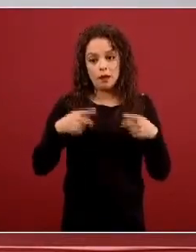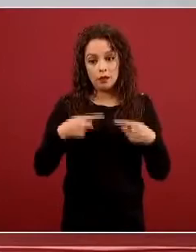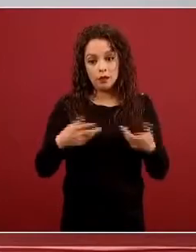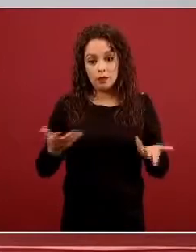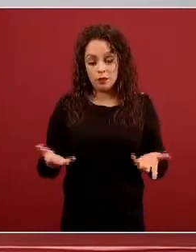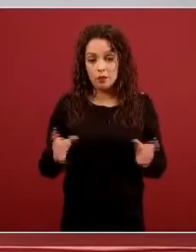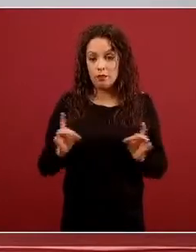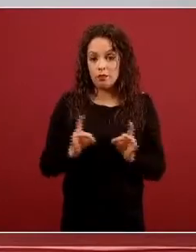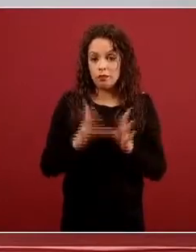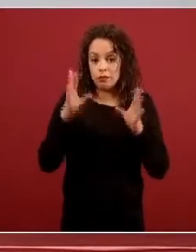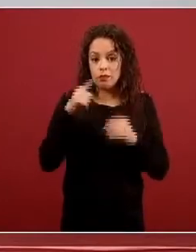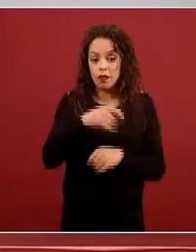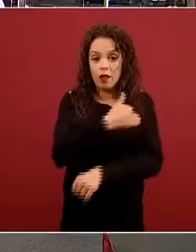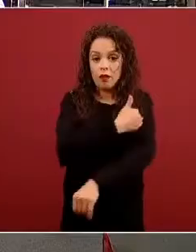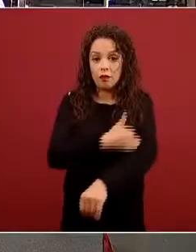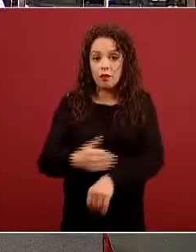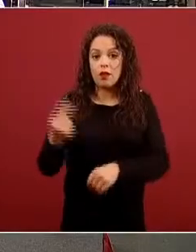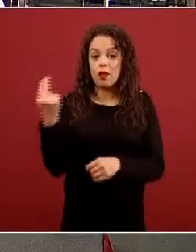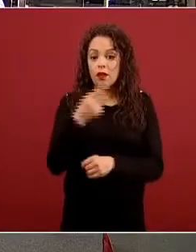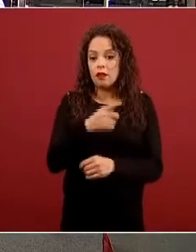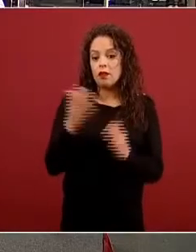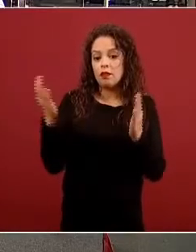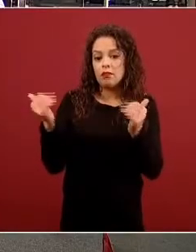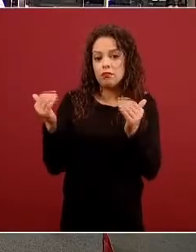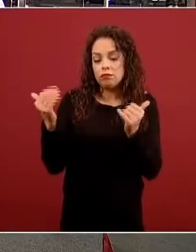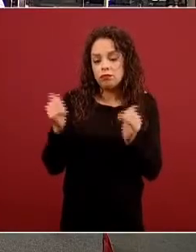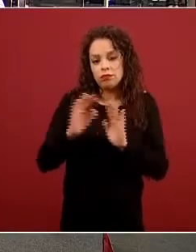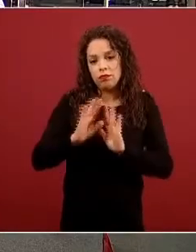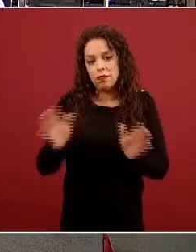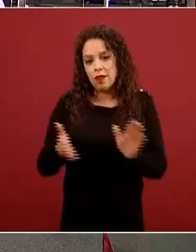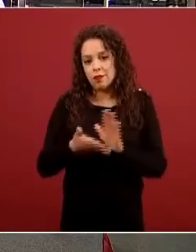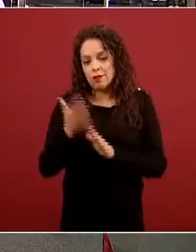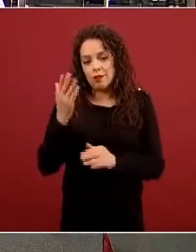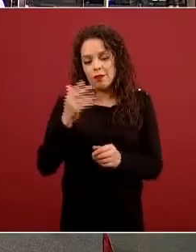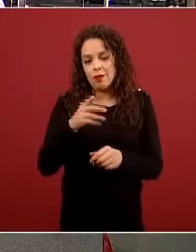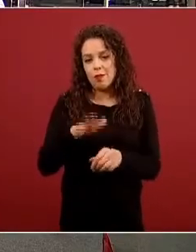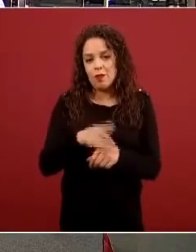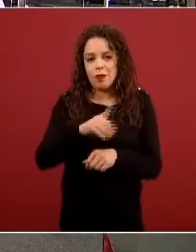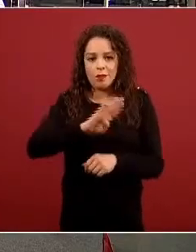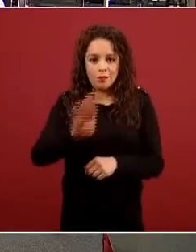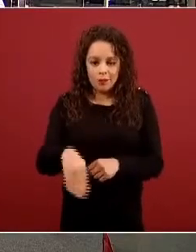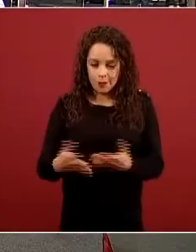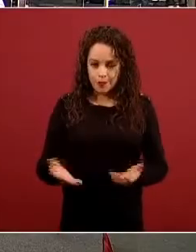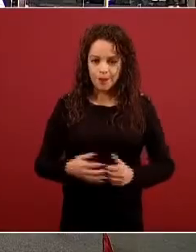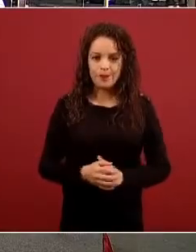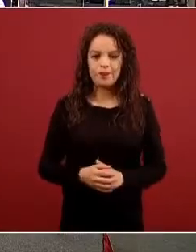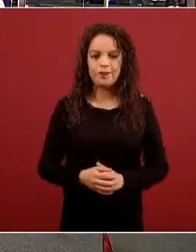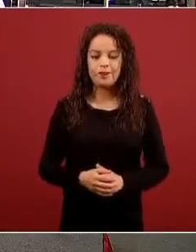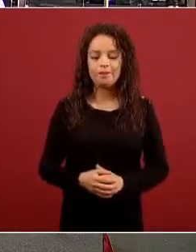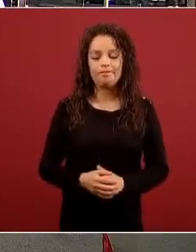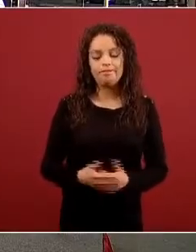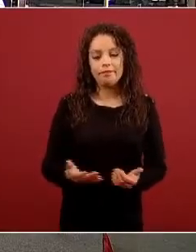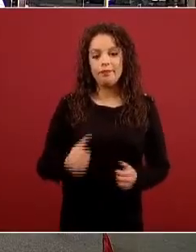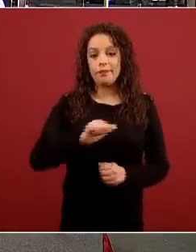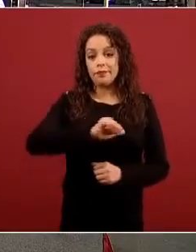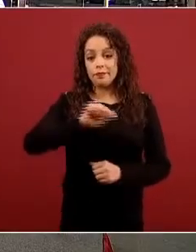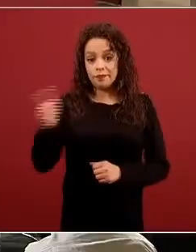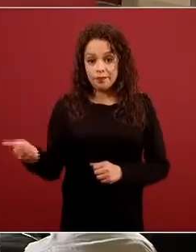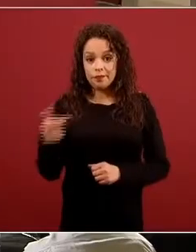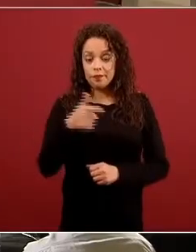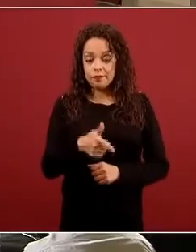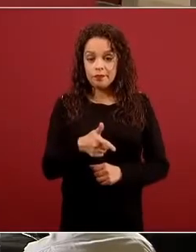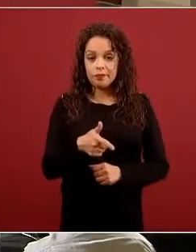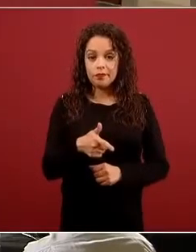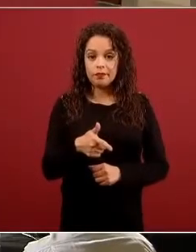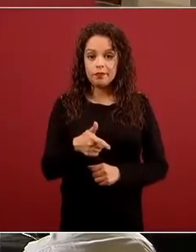pudiesen despedir de sus familiares. Si me pasa la siguiente. Y otro elemento que sabemos está